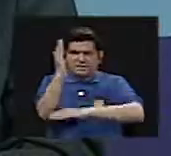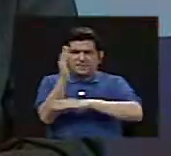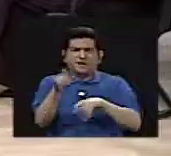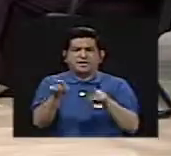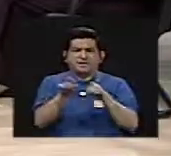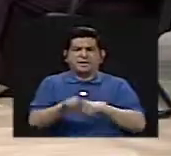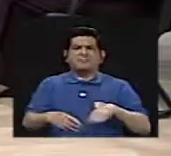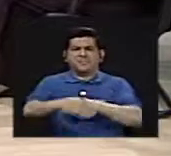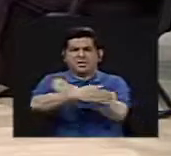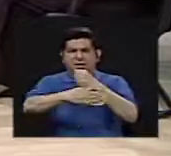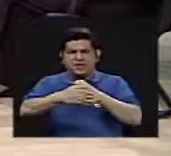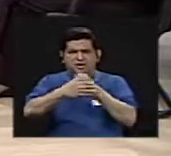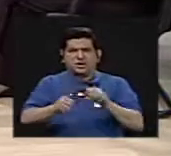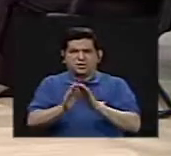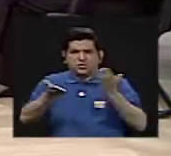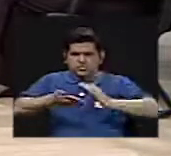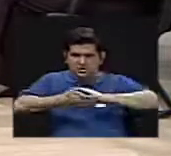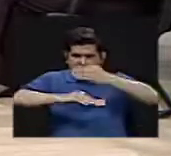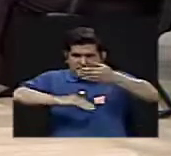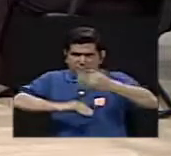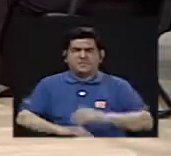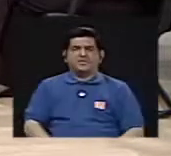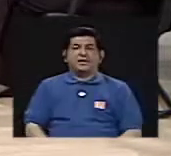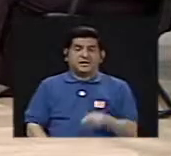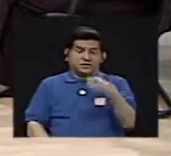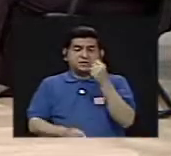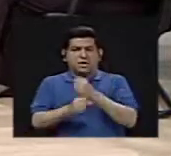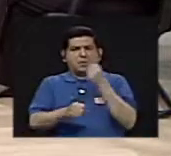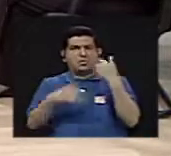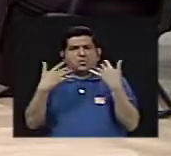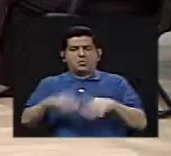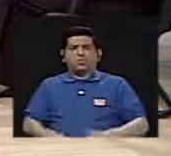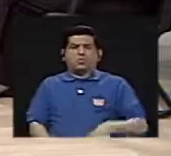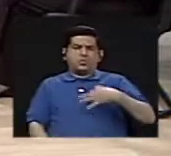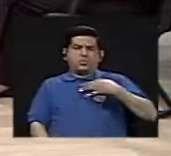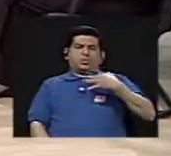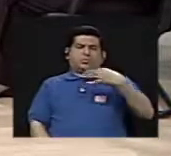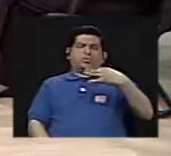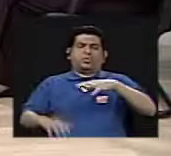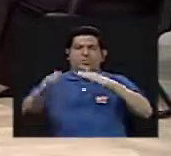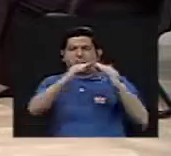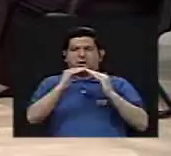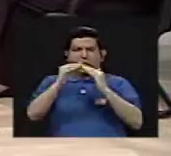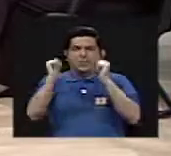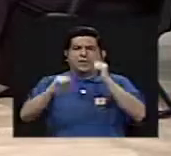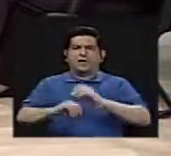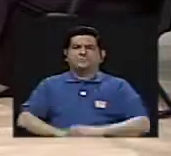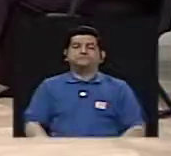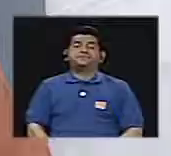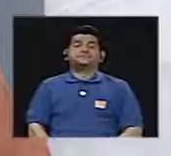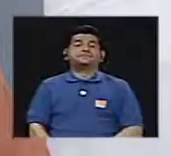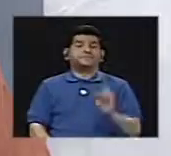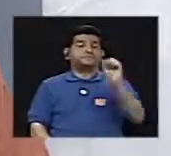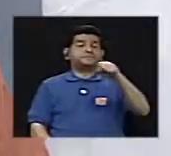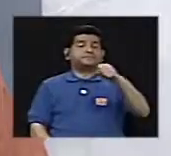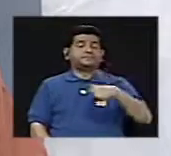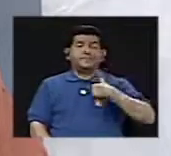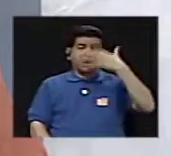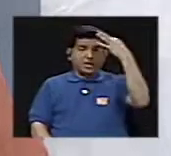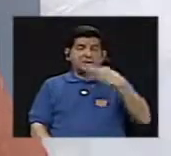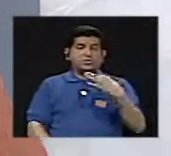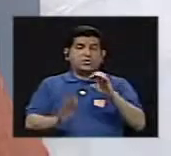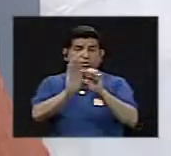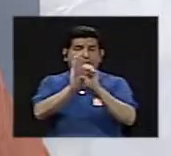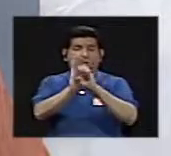la cocinadera. Sí, señores. Exacto, es una labor diaria de una comunidad, ¿verdad? Sí, y yo creo que en eso, por